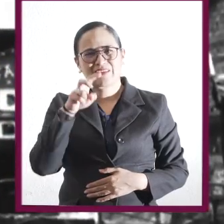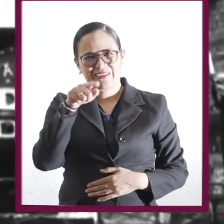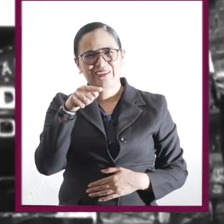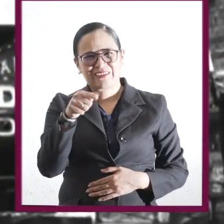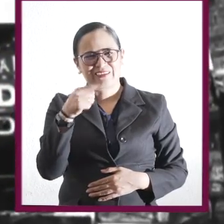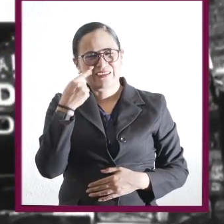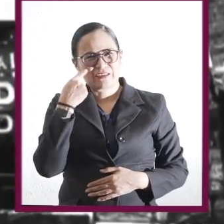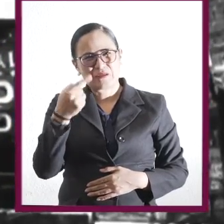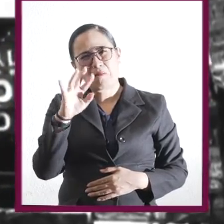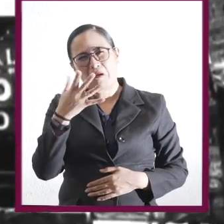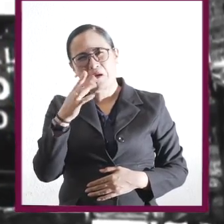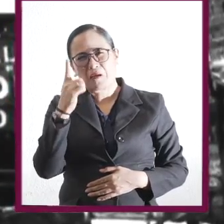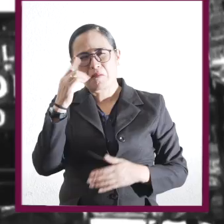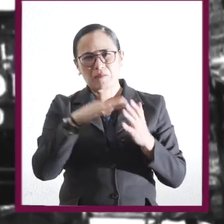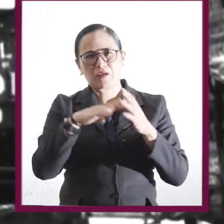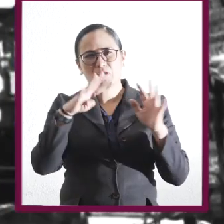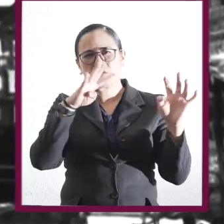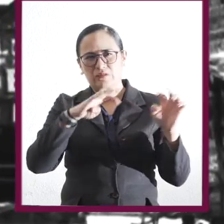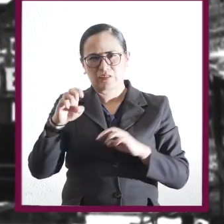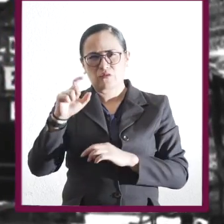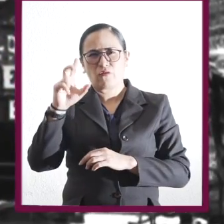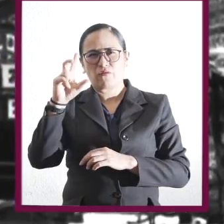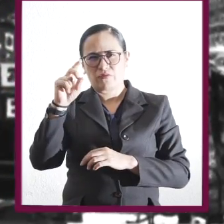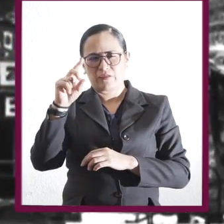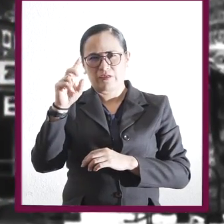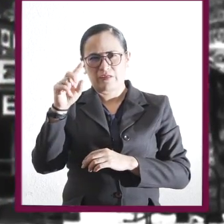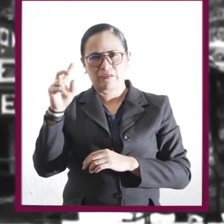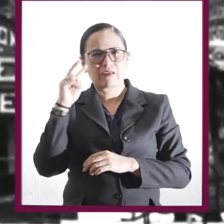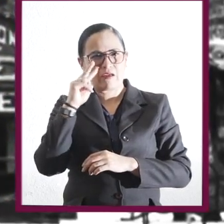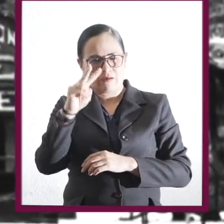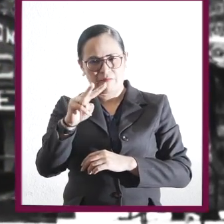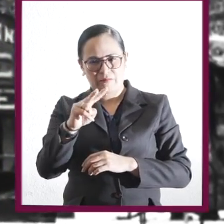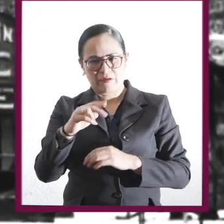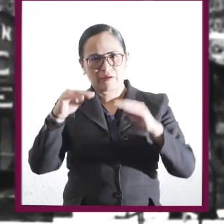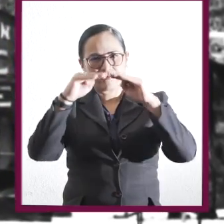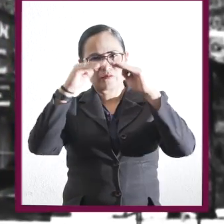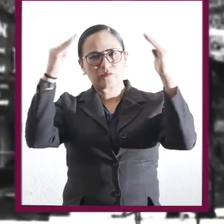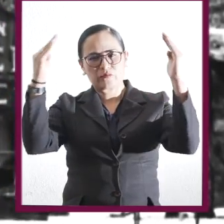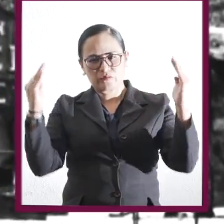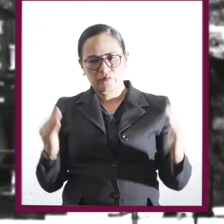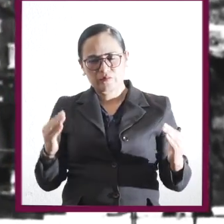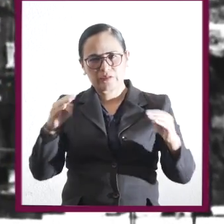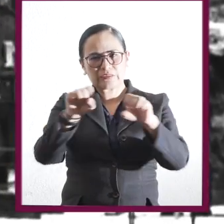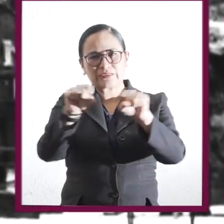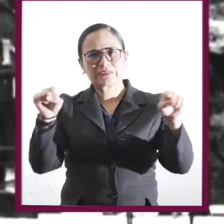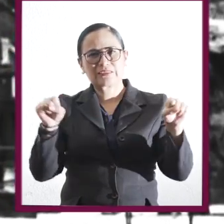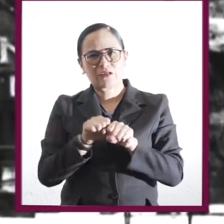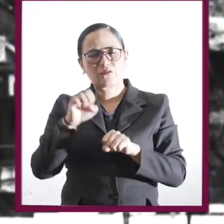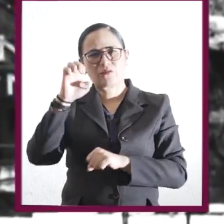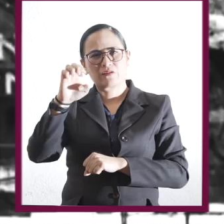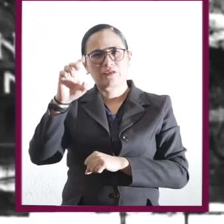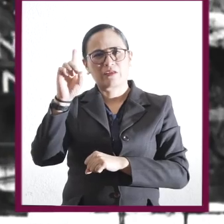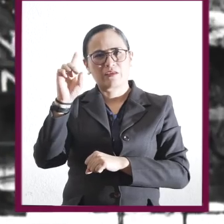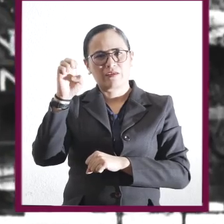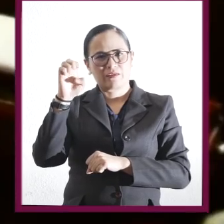Así se veía este lugar alrededor de 1930, con una pequeña carpa conocida como Salón